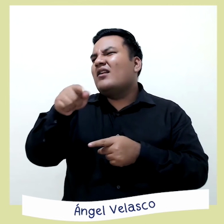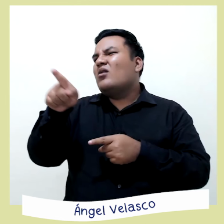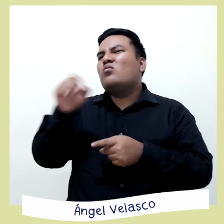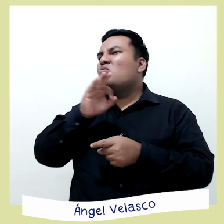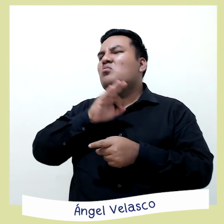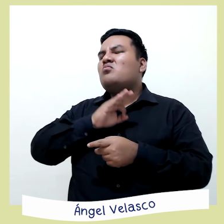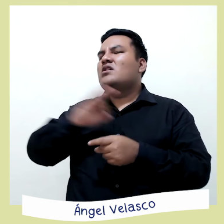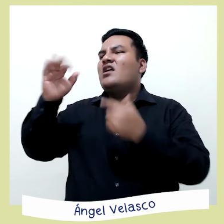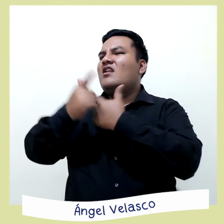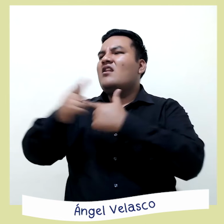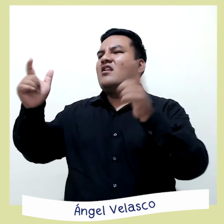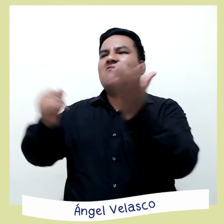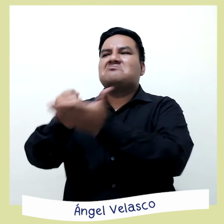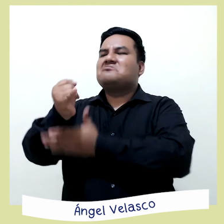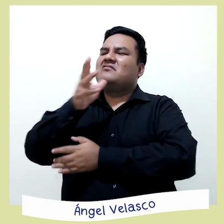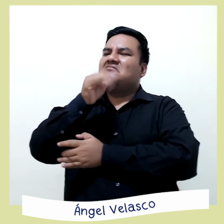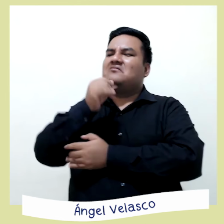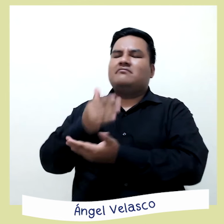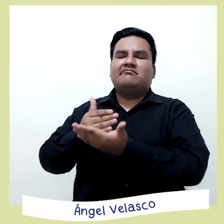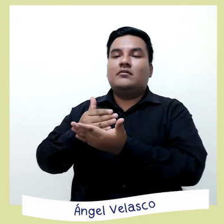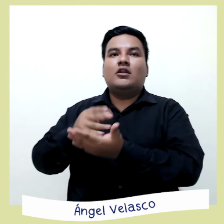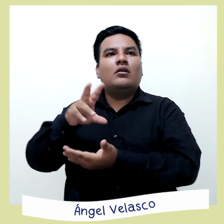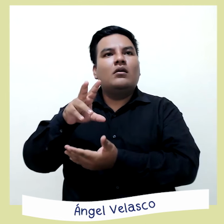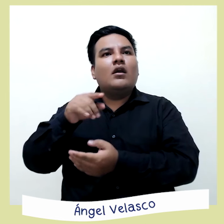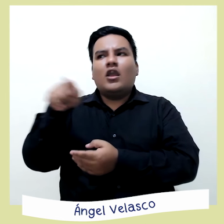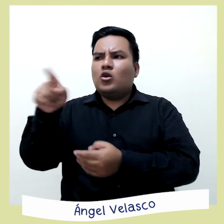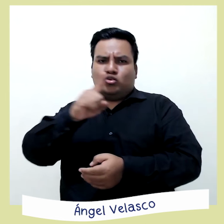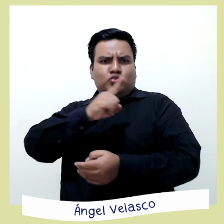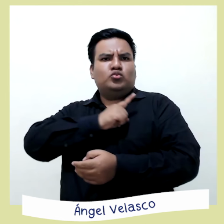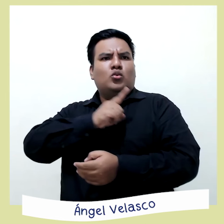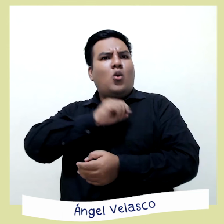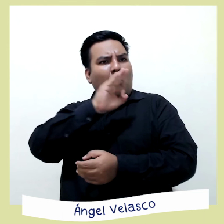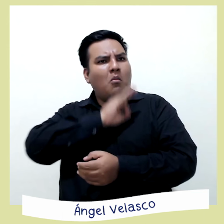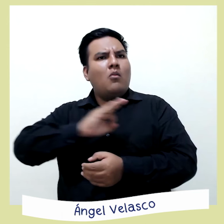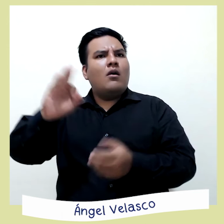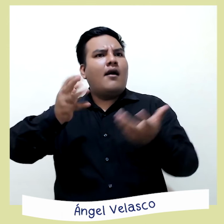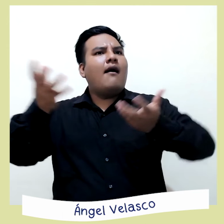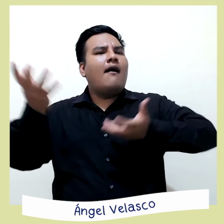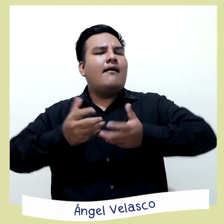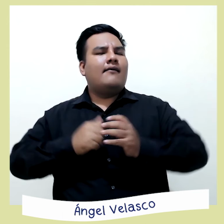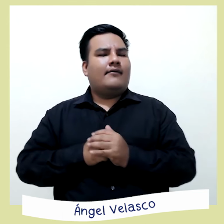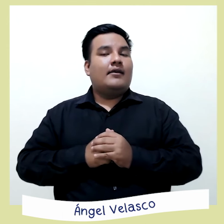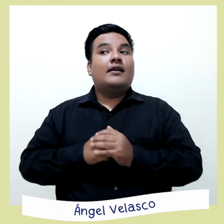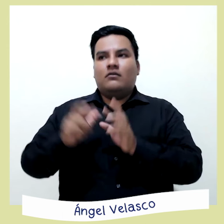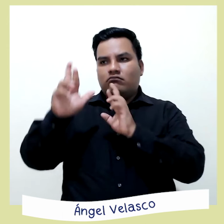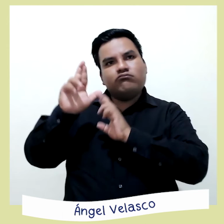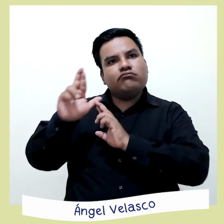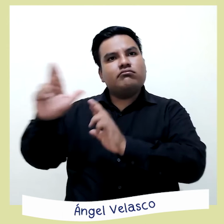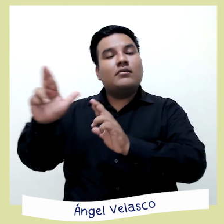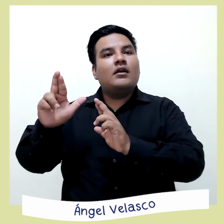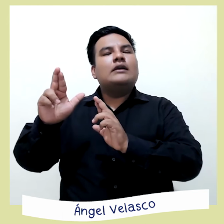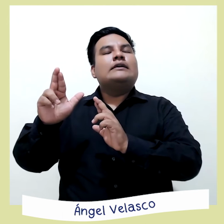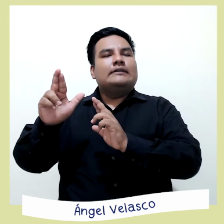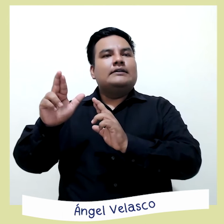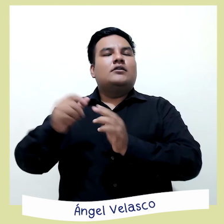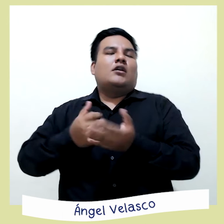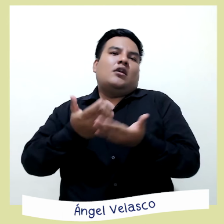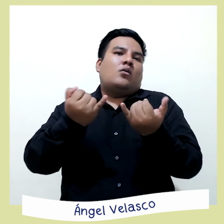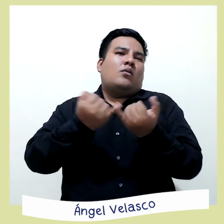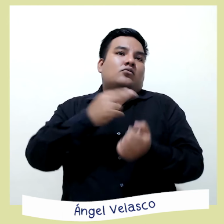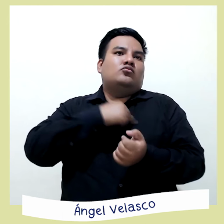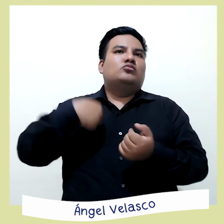que descalifica la capacidad de las personas mayores para tomar sus propias decisiones y ser autónomas en distintas